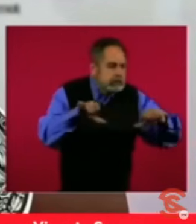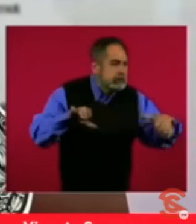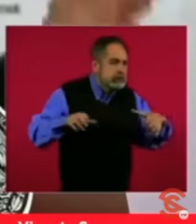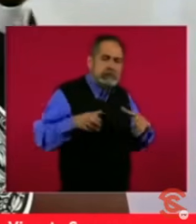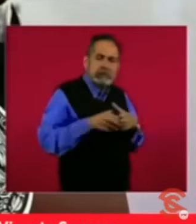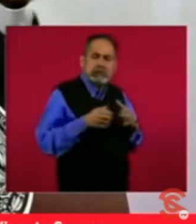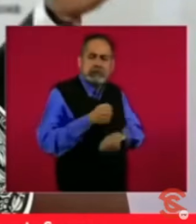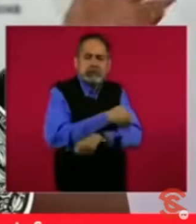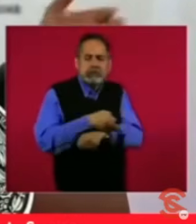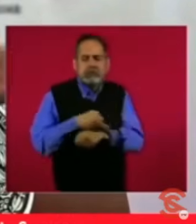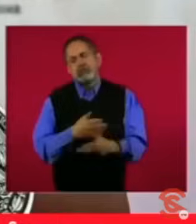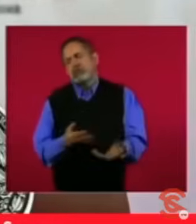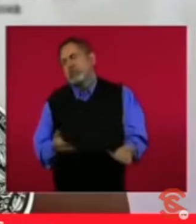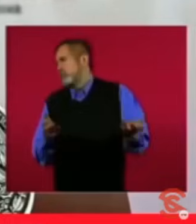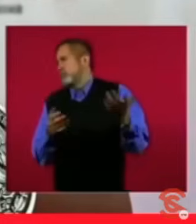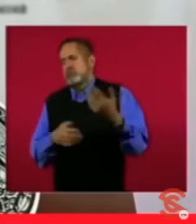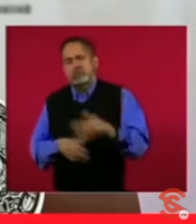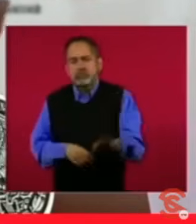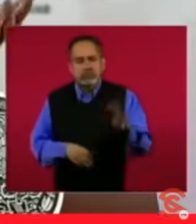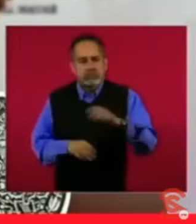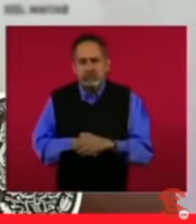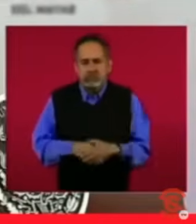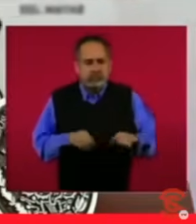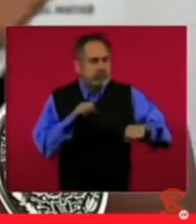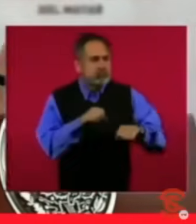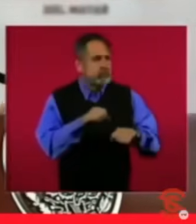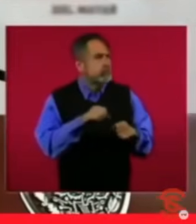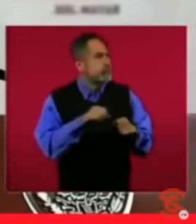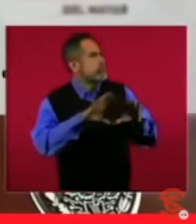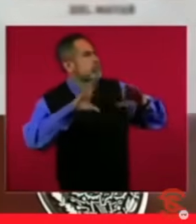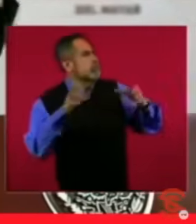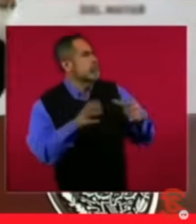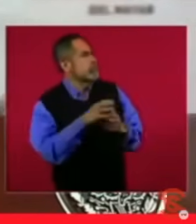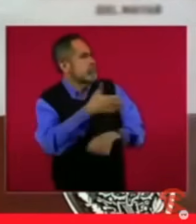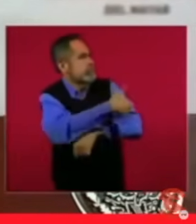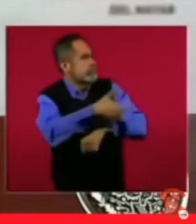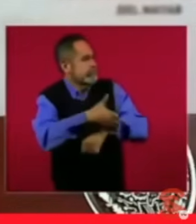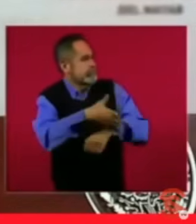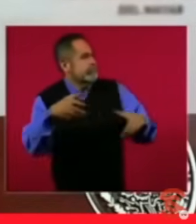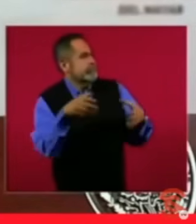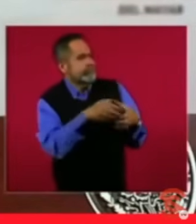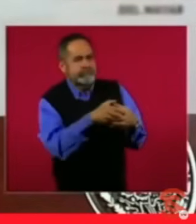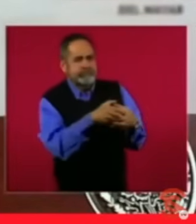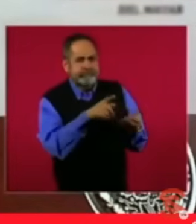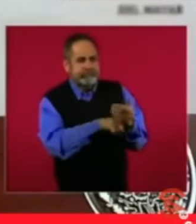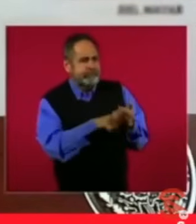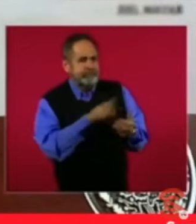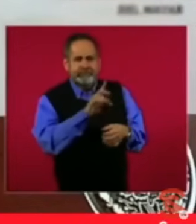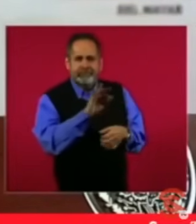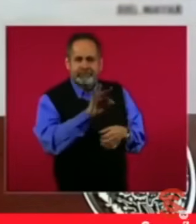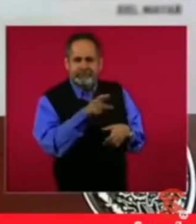Pues ese es el poder de la familia, ¿no? Ese es el DIF.